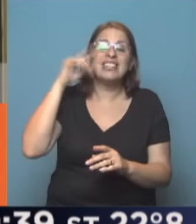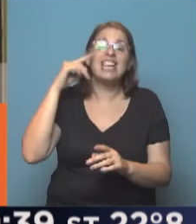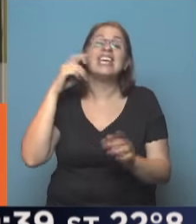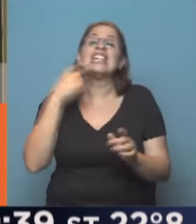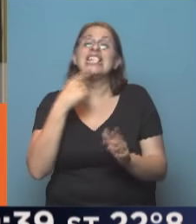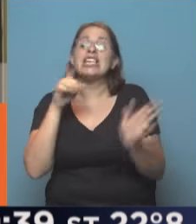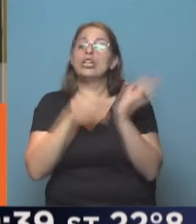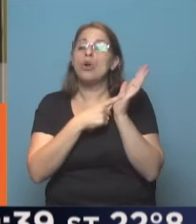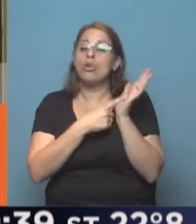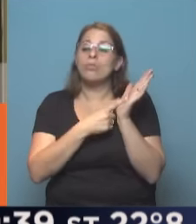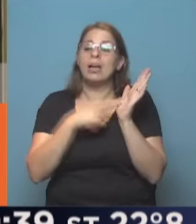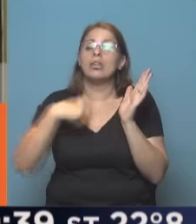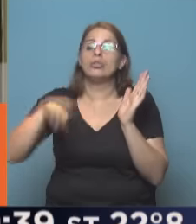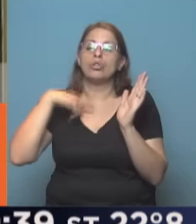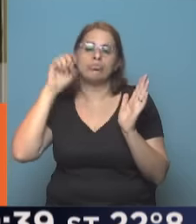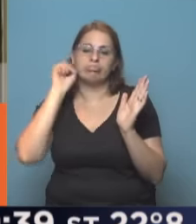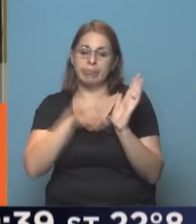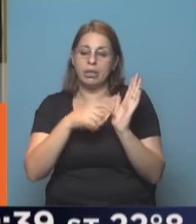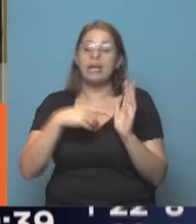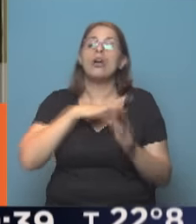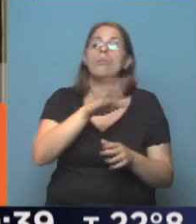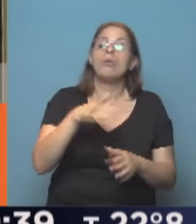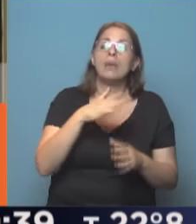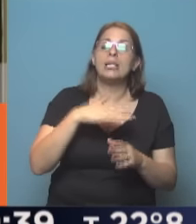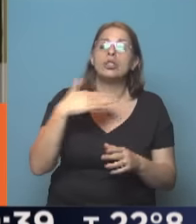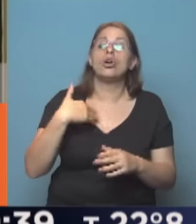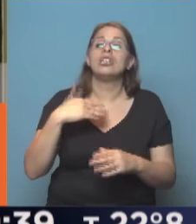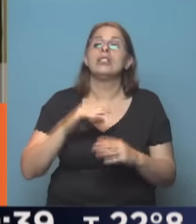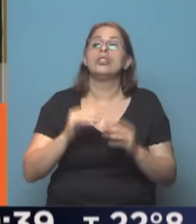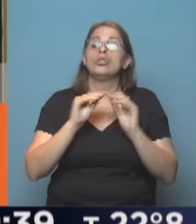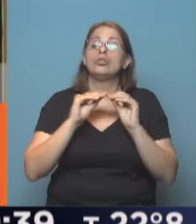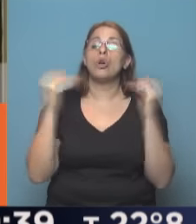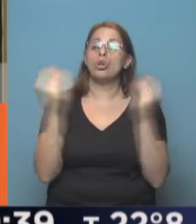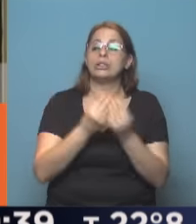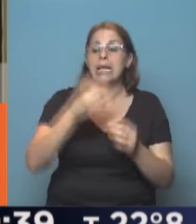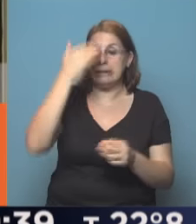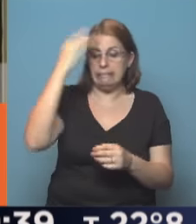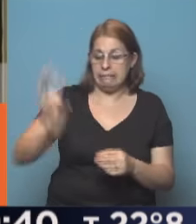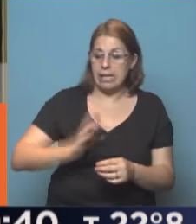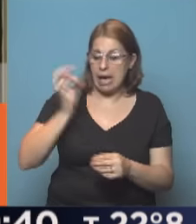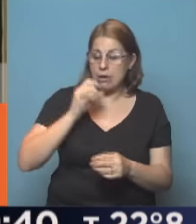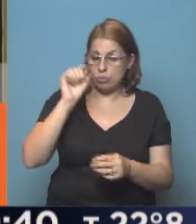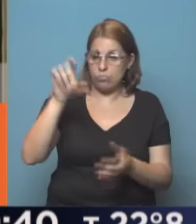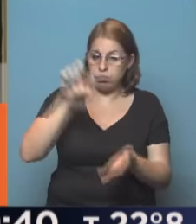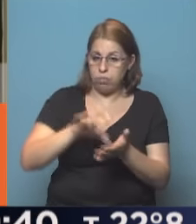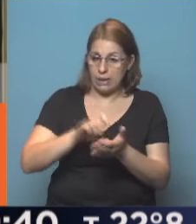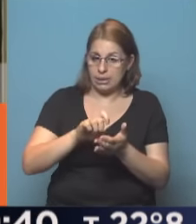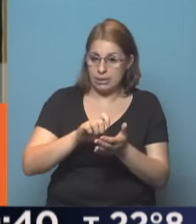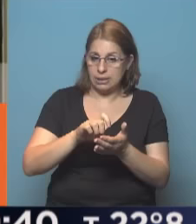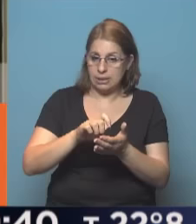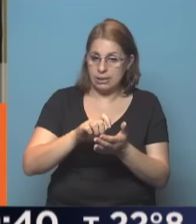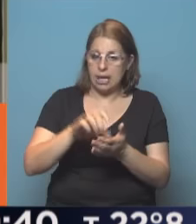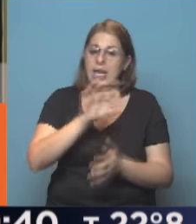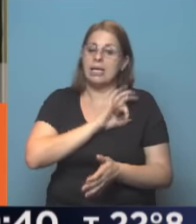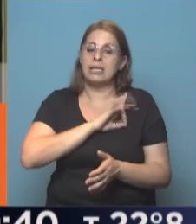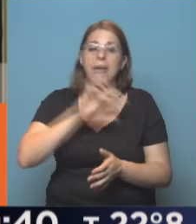establece para generar esa población, que es la población de 15 años de un país la que es evaluada, en el caso de